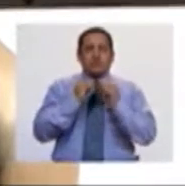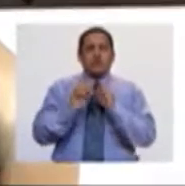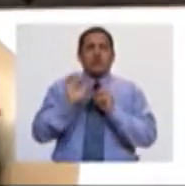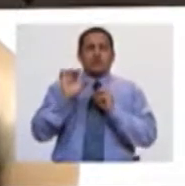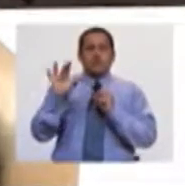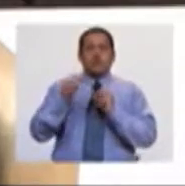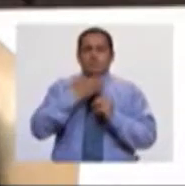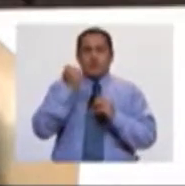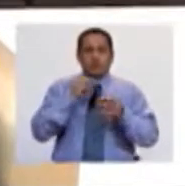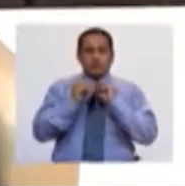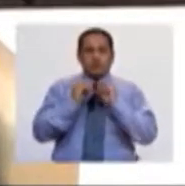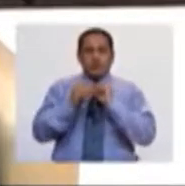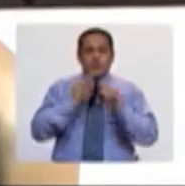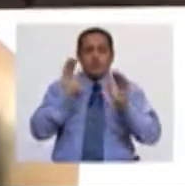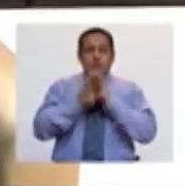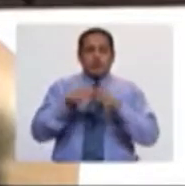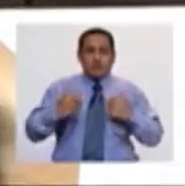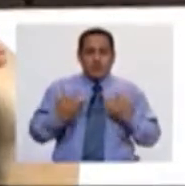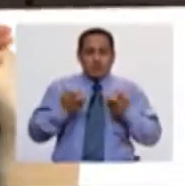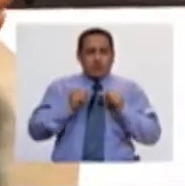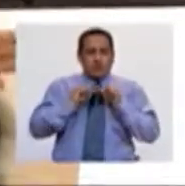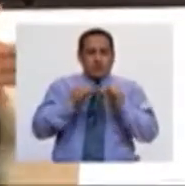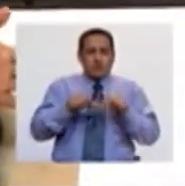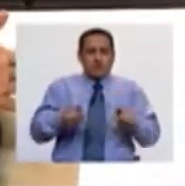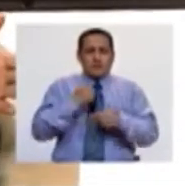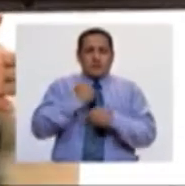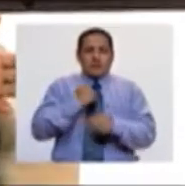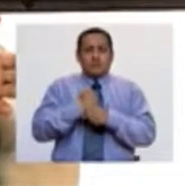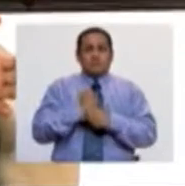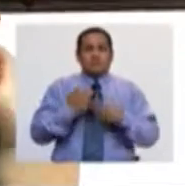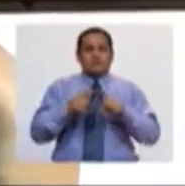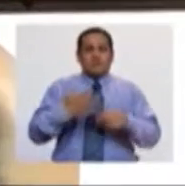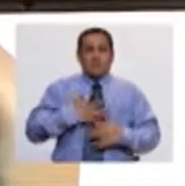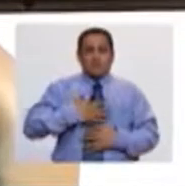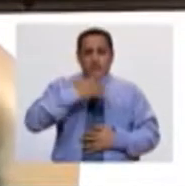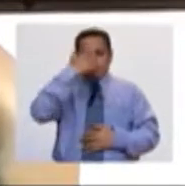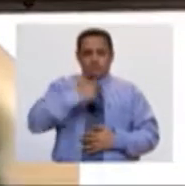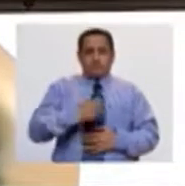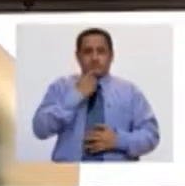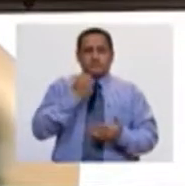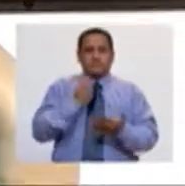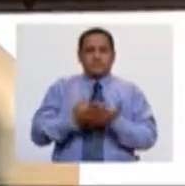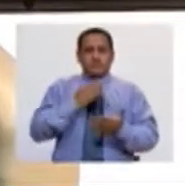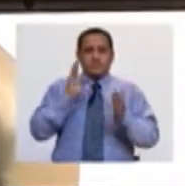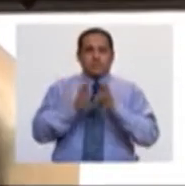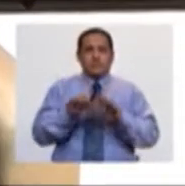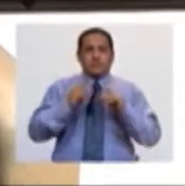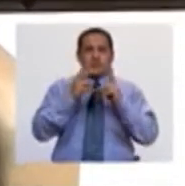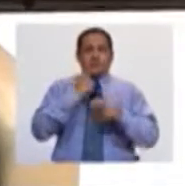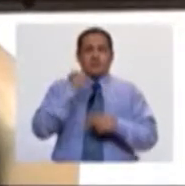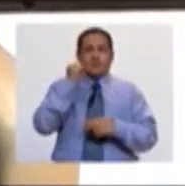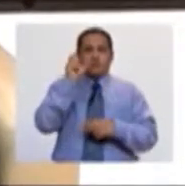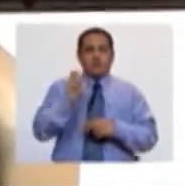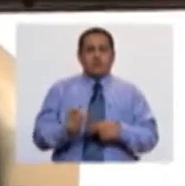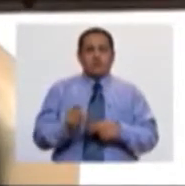contexto, qué otra mejora pueden haber. Si es que pretendemos continuar en este esquema. Pero para mí lo ideal es, viendo tanto la parte de los